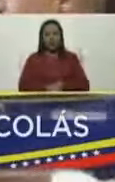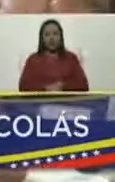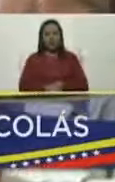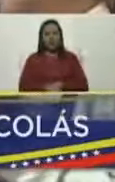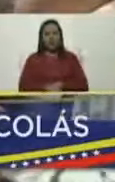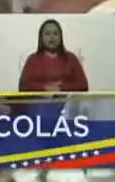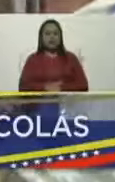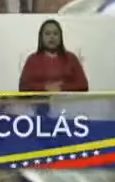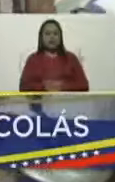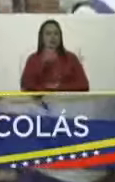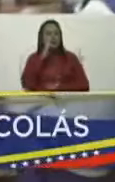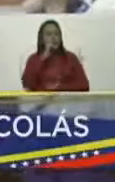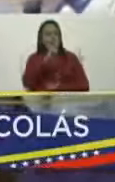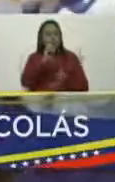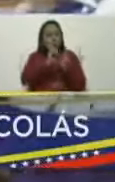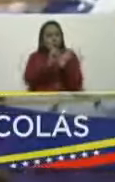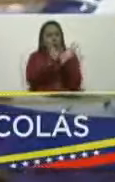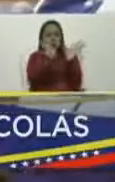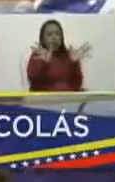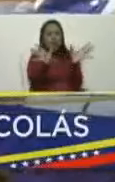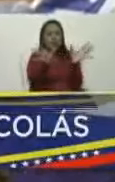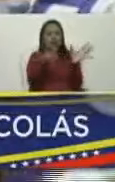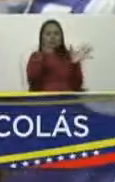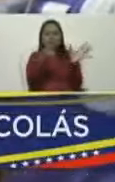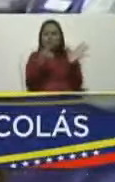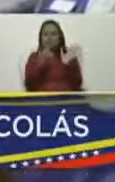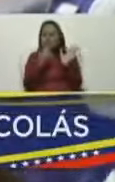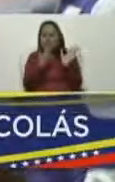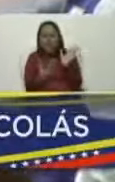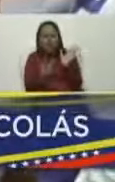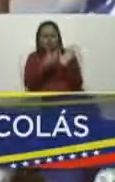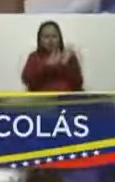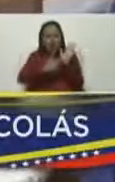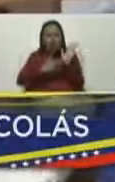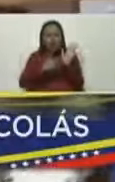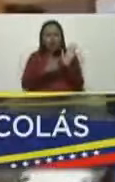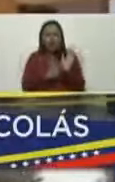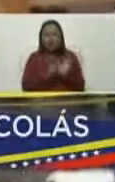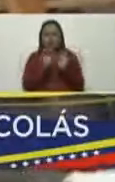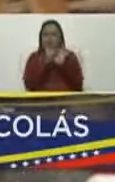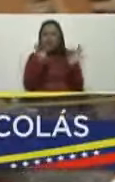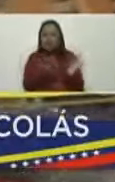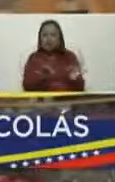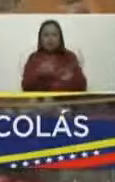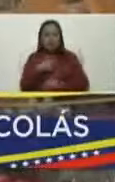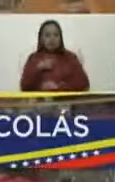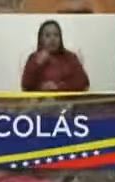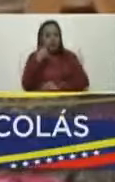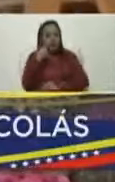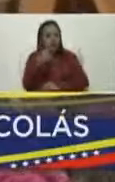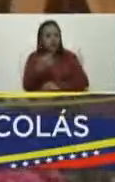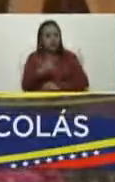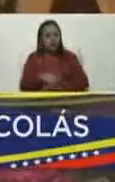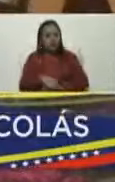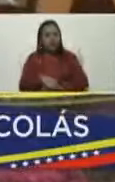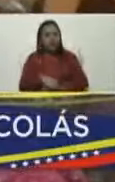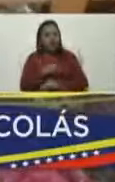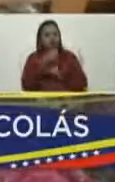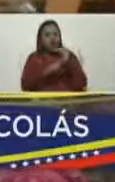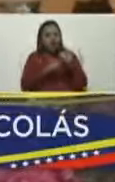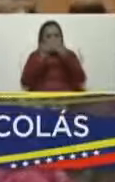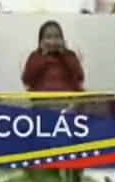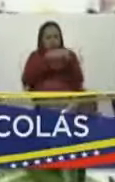Cuando veo esto es una belleza, Jorge. Yo digo, ¿cómo se creó el